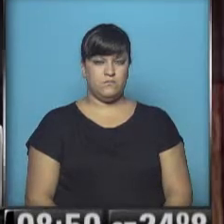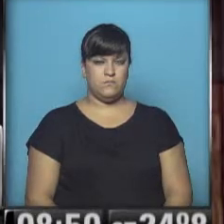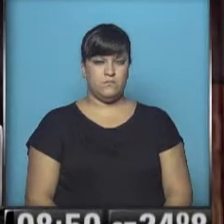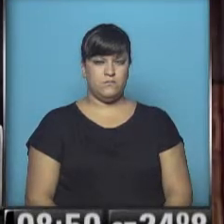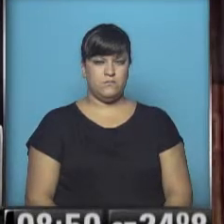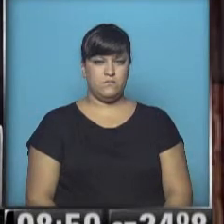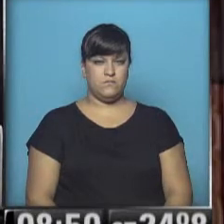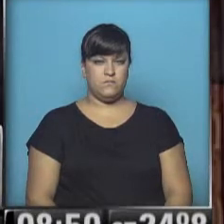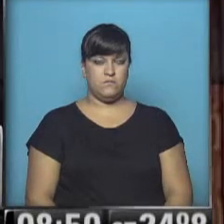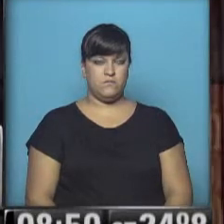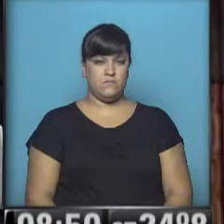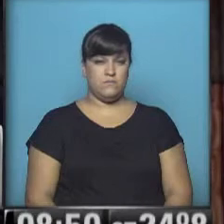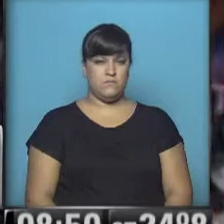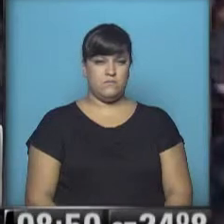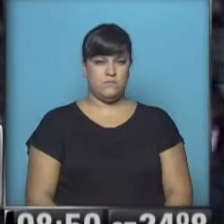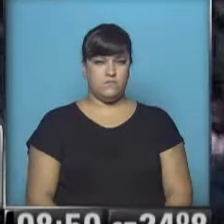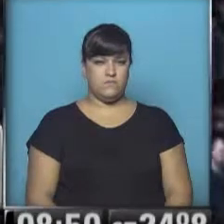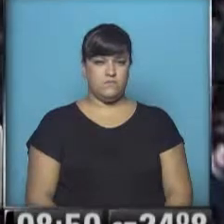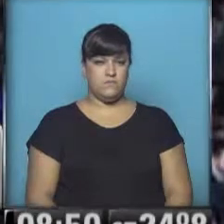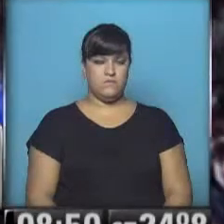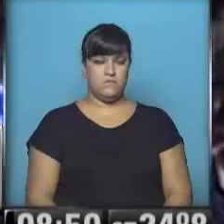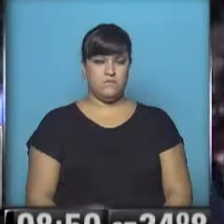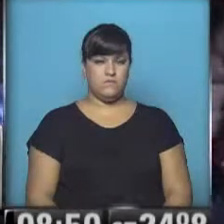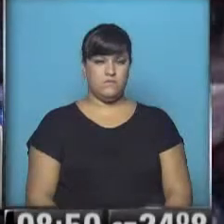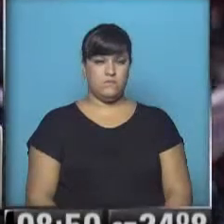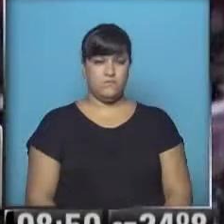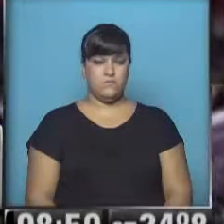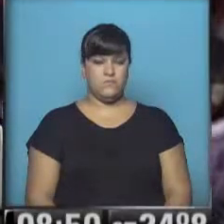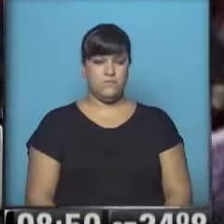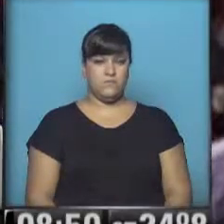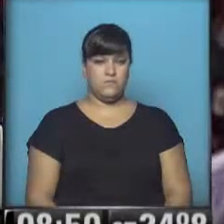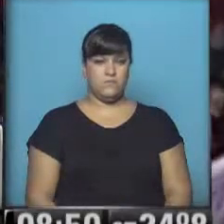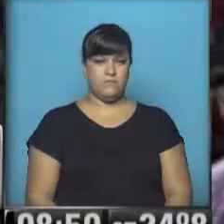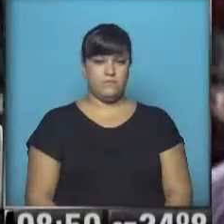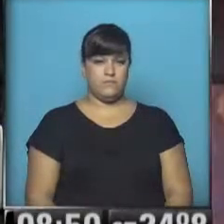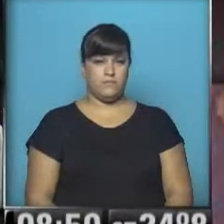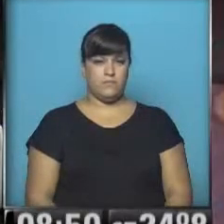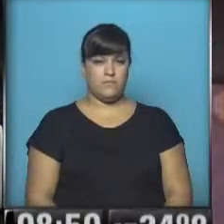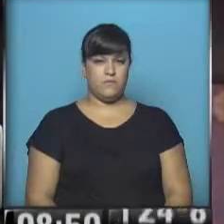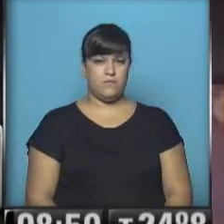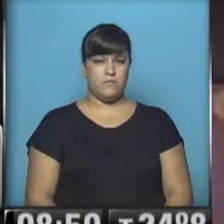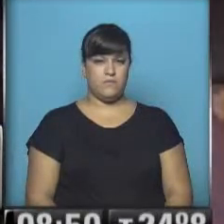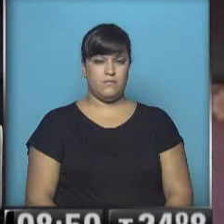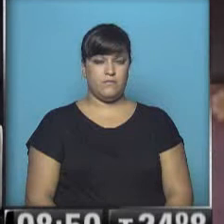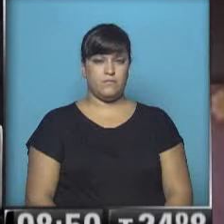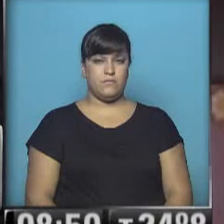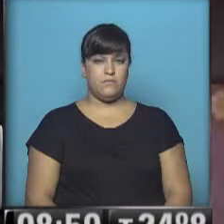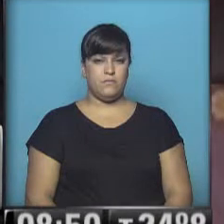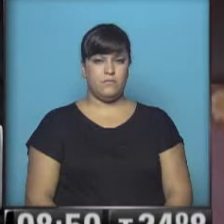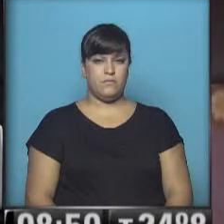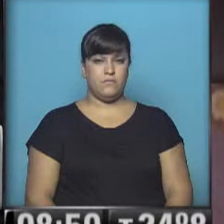y el ratón obligación me llame gales quería llaman el